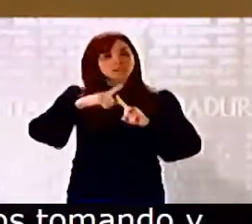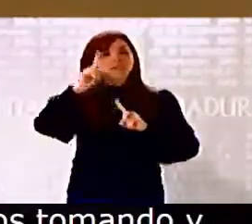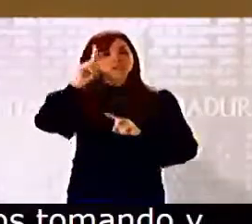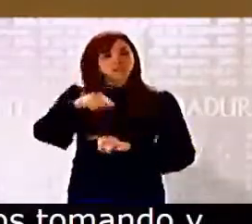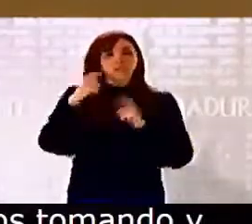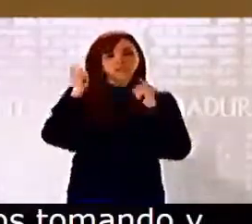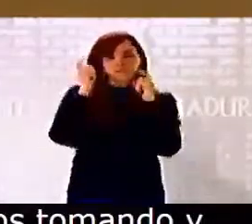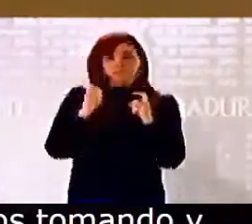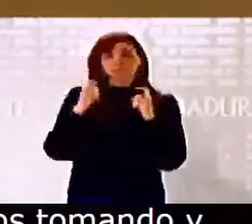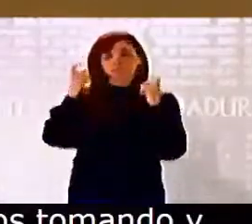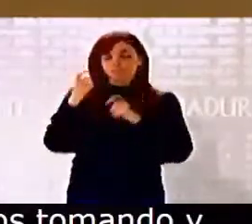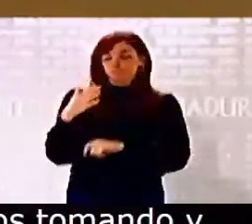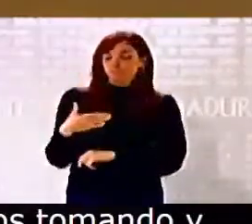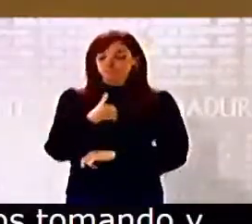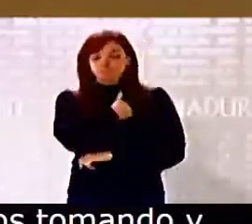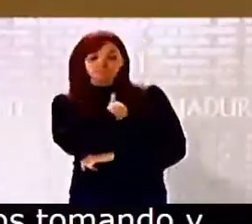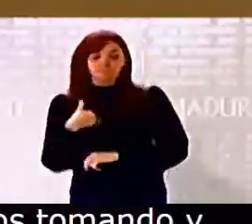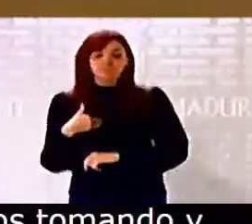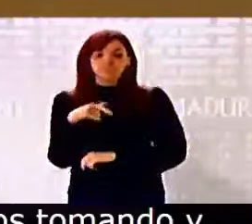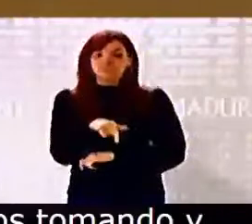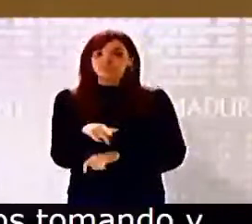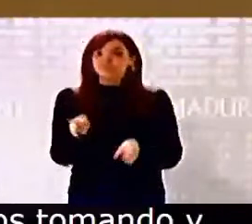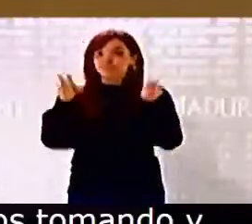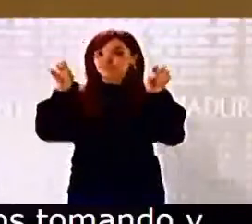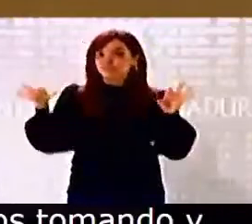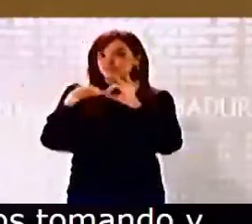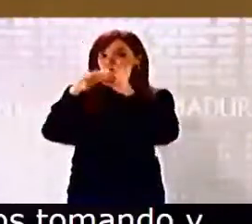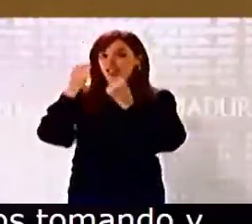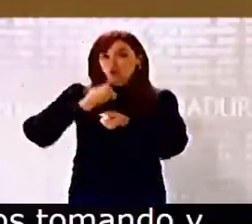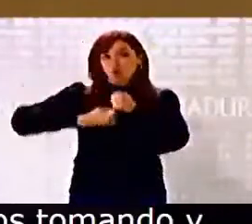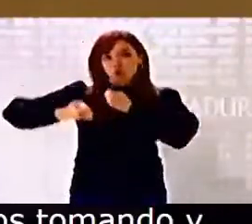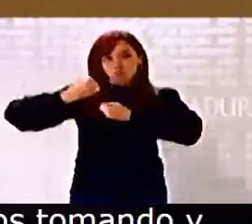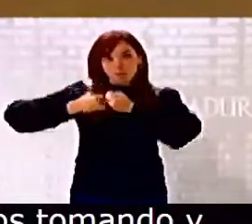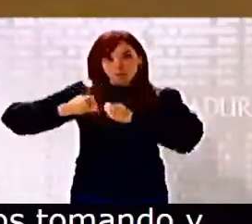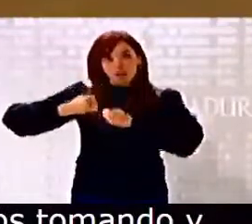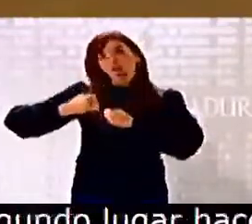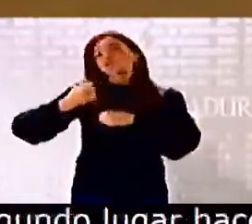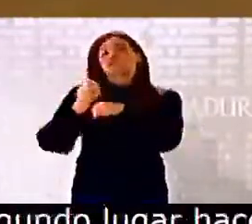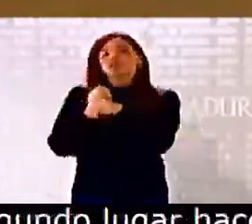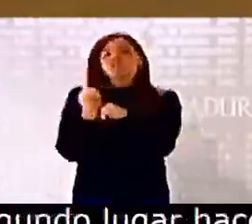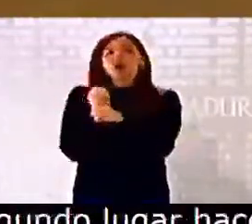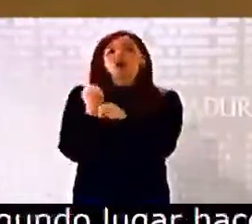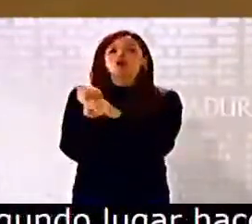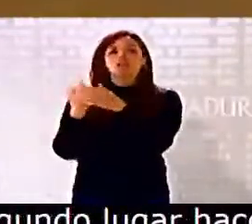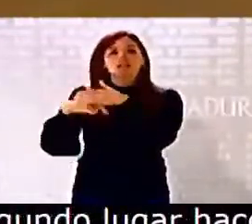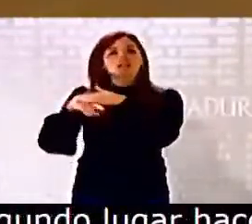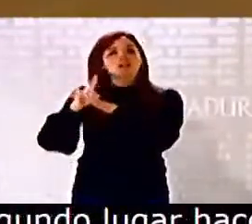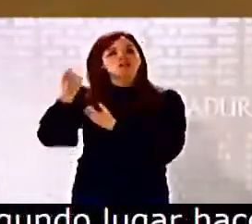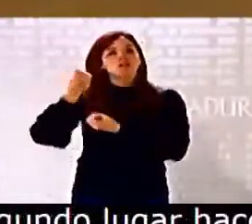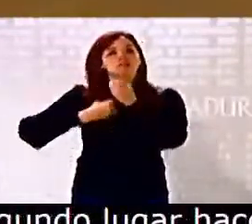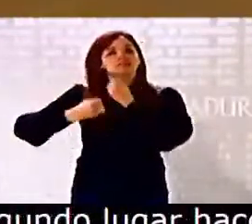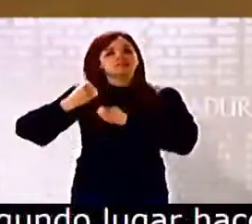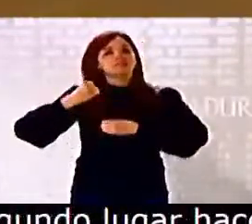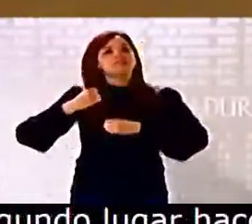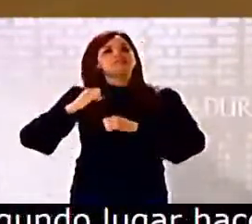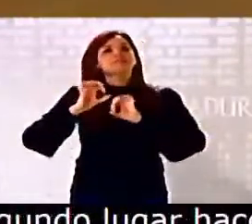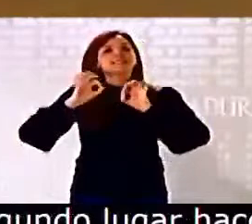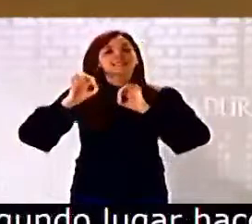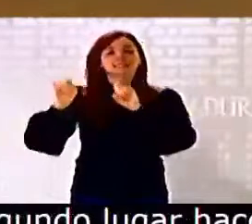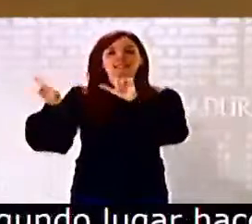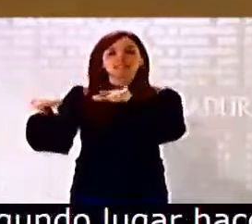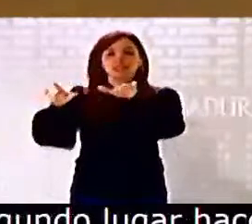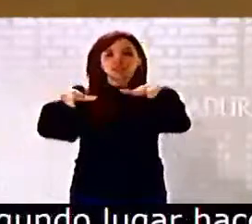mantenimiento de todo lo que tiene que ver con la economía, los puestos de trabajo y el desarrollo económico de los